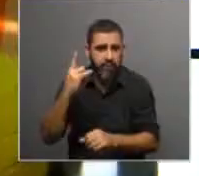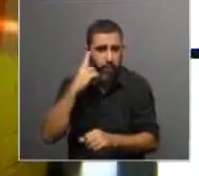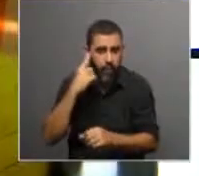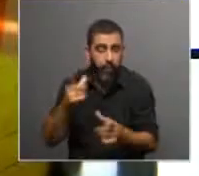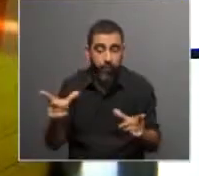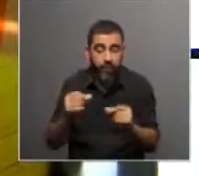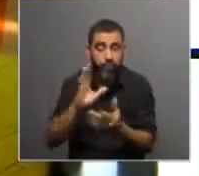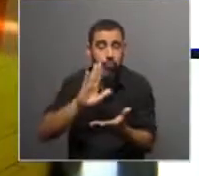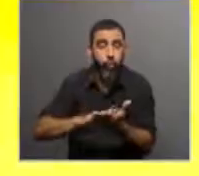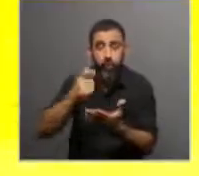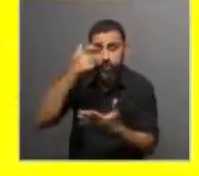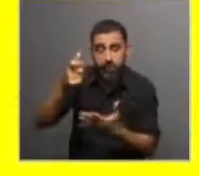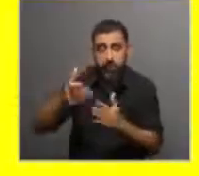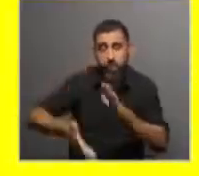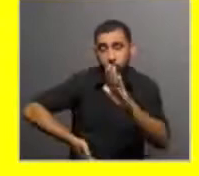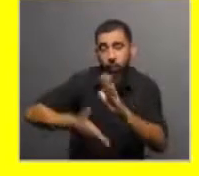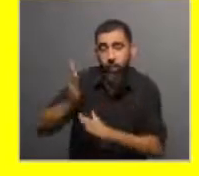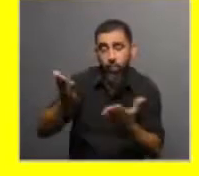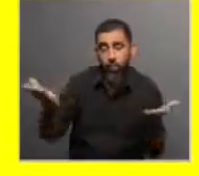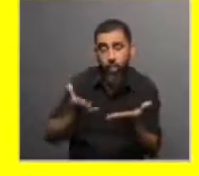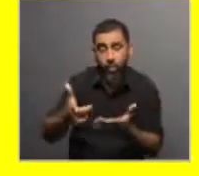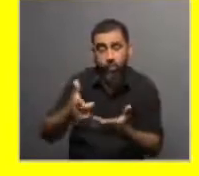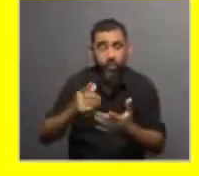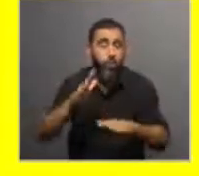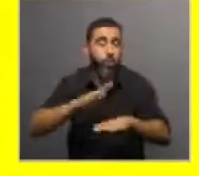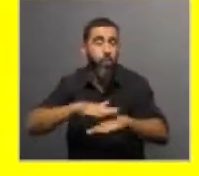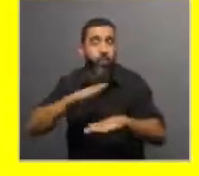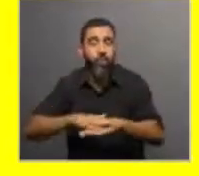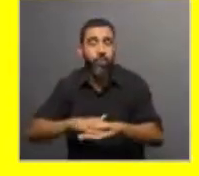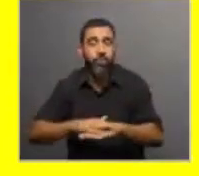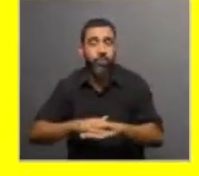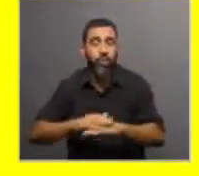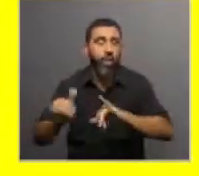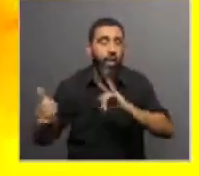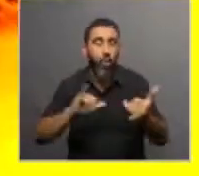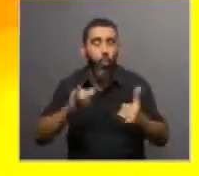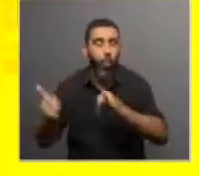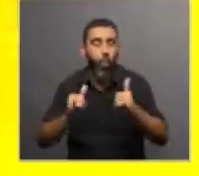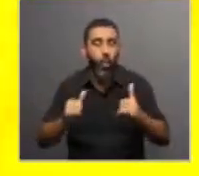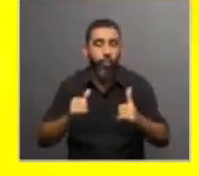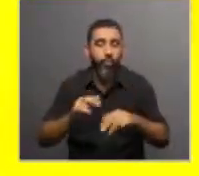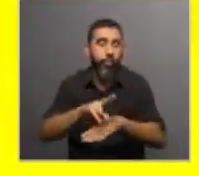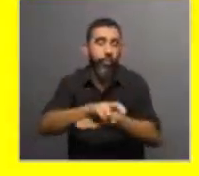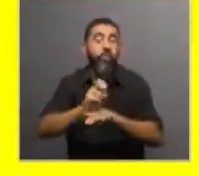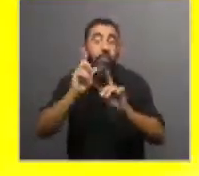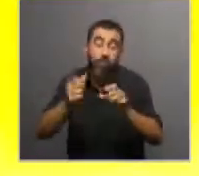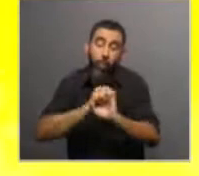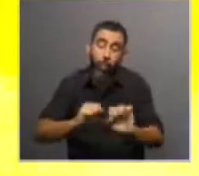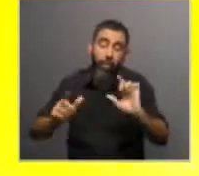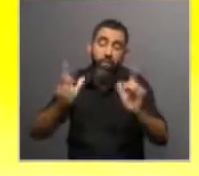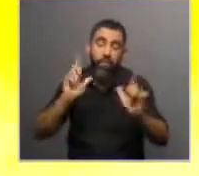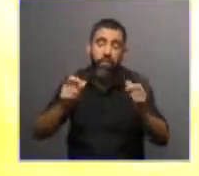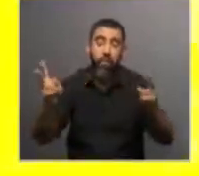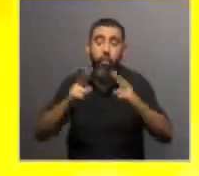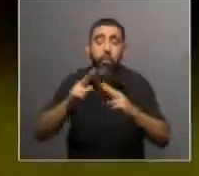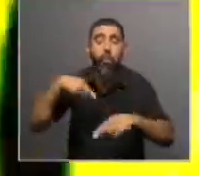Cerramos sobre ciencia, nos vamos con este momento, si se quiere, lúdico, como la física también puede ser divertida. Nos